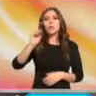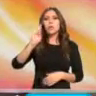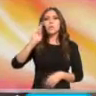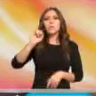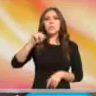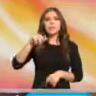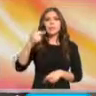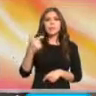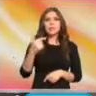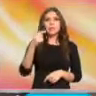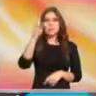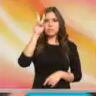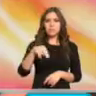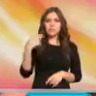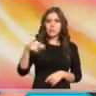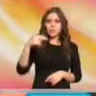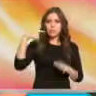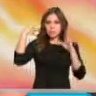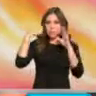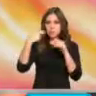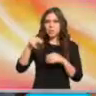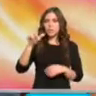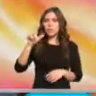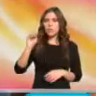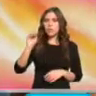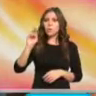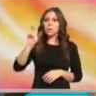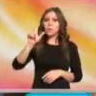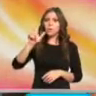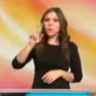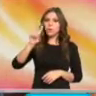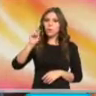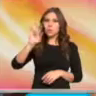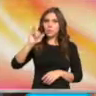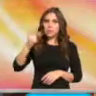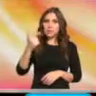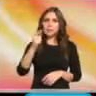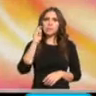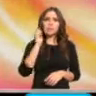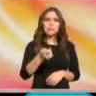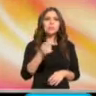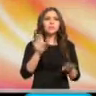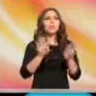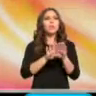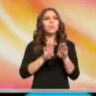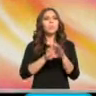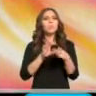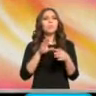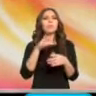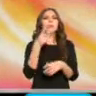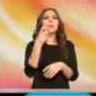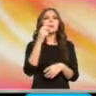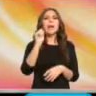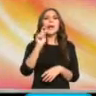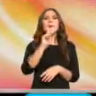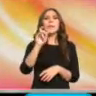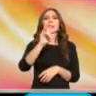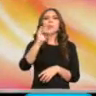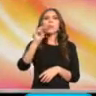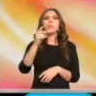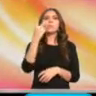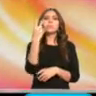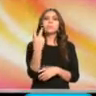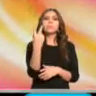realidad se llama Loving, la película, porque es el apellido del matrimonio al cual vamos a conocer en la película. Un